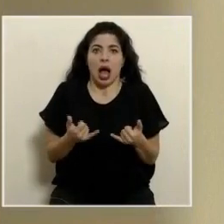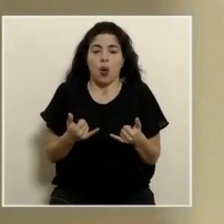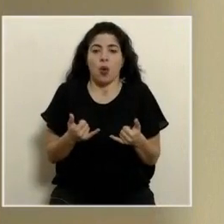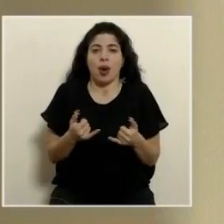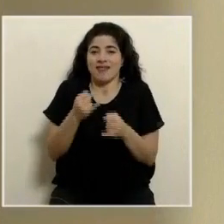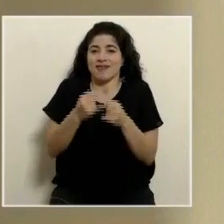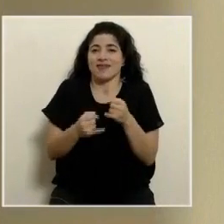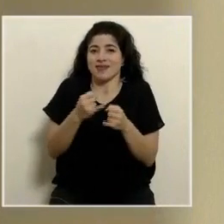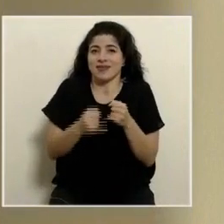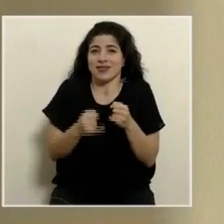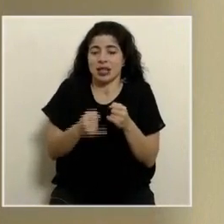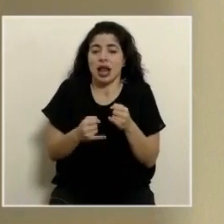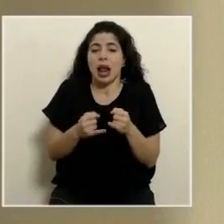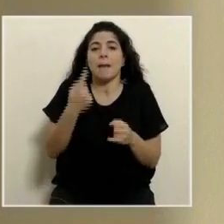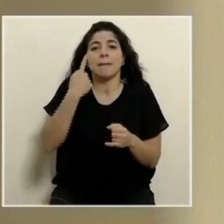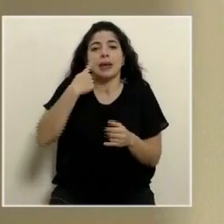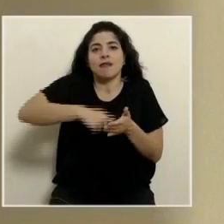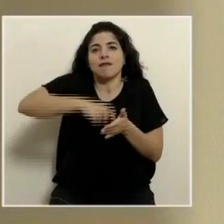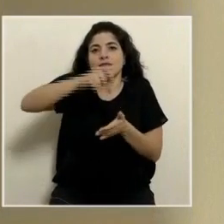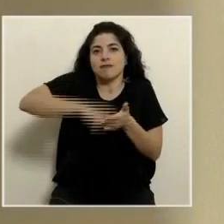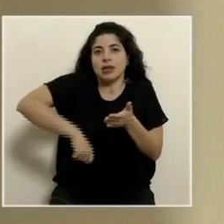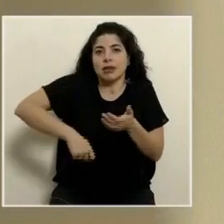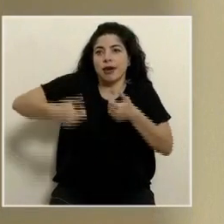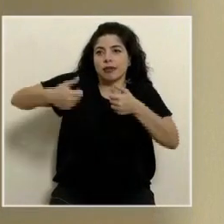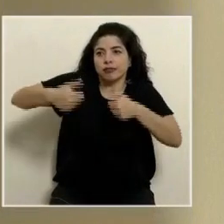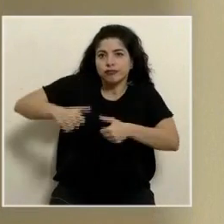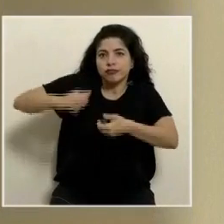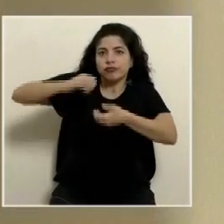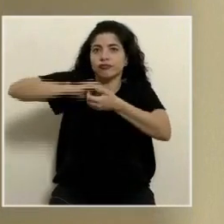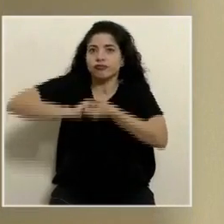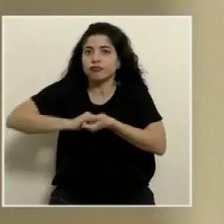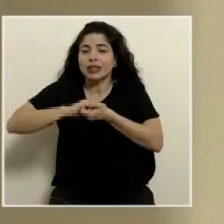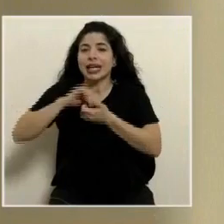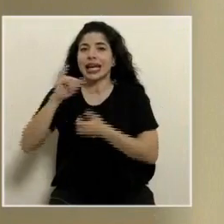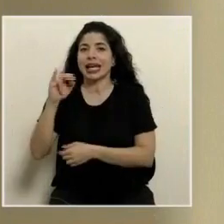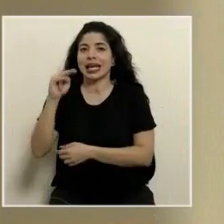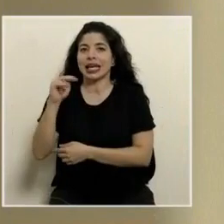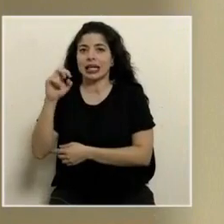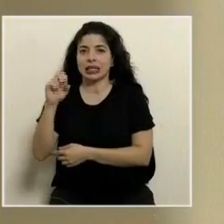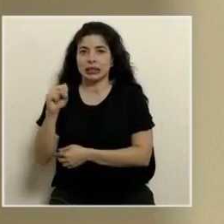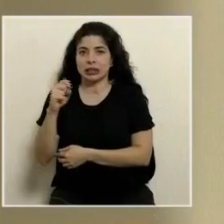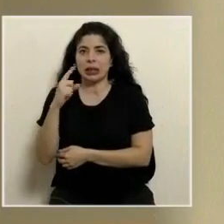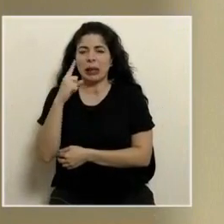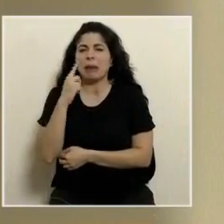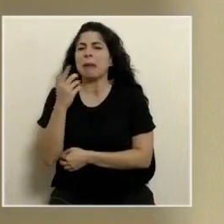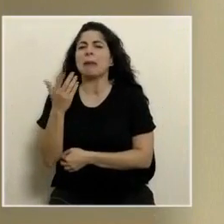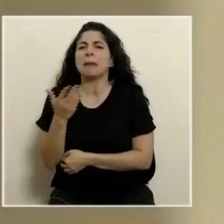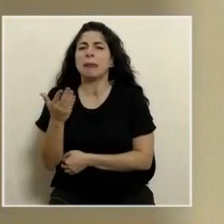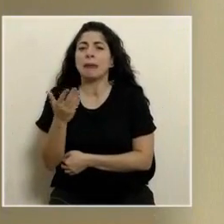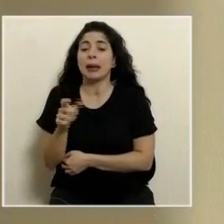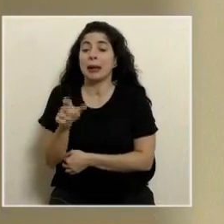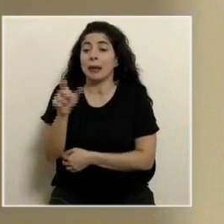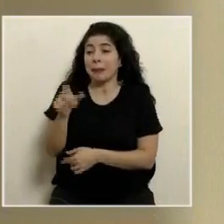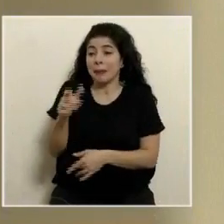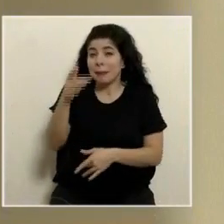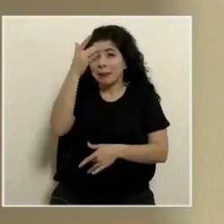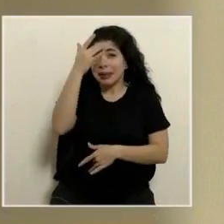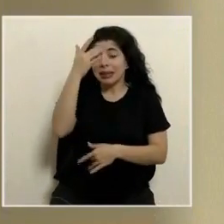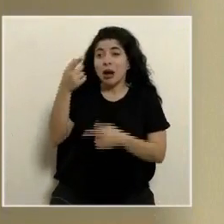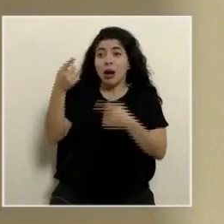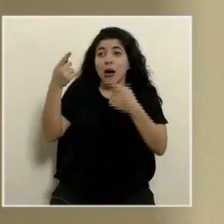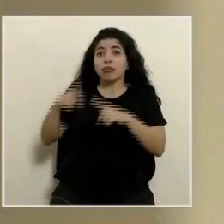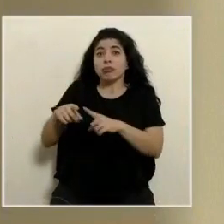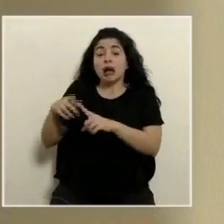fase final para firmar un convenio con el INSS para que los pacientes que son víctimas de un